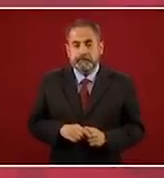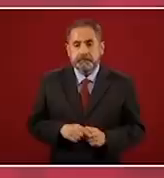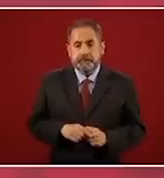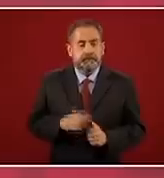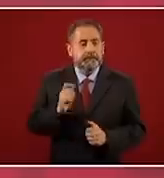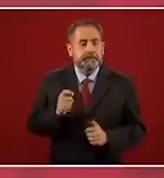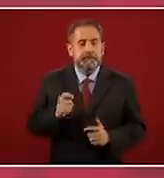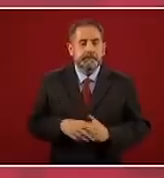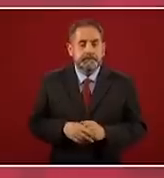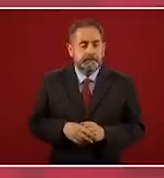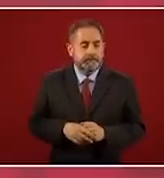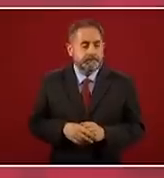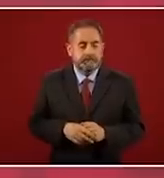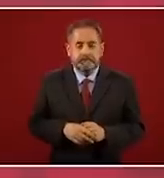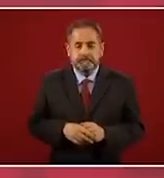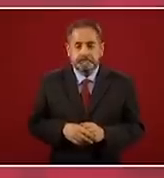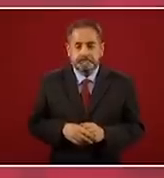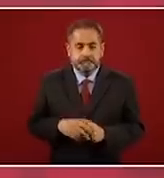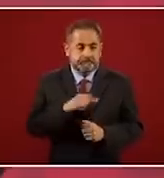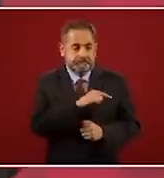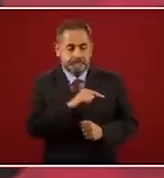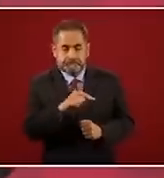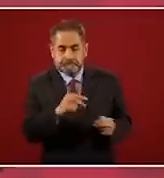por los negocios